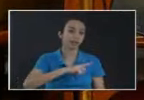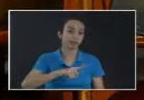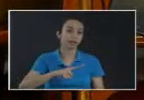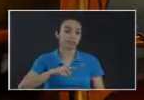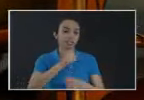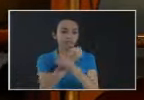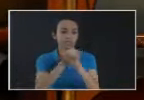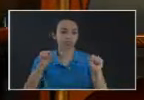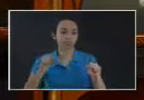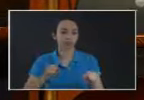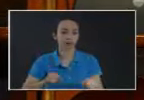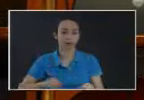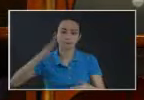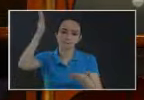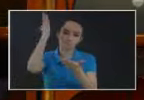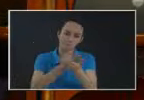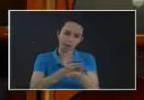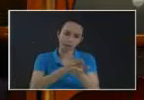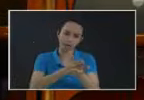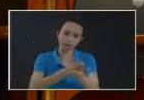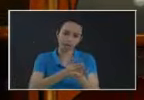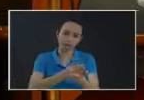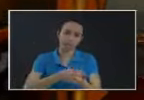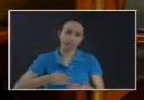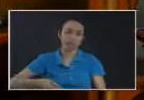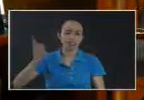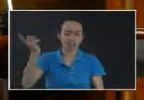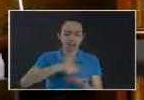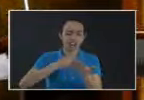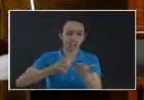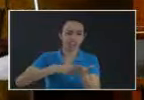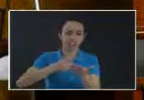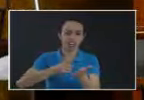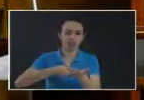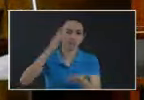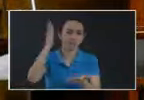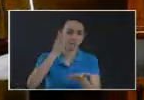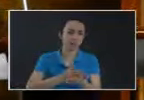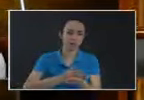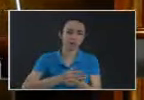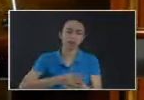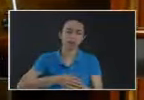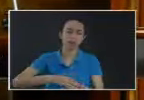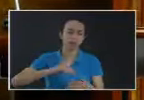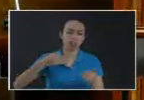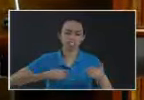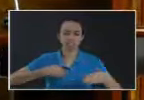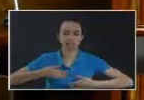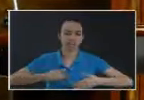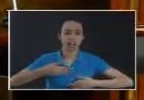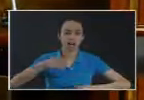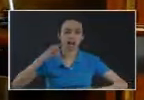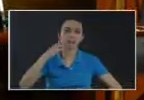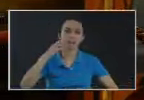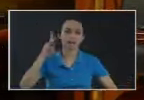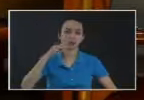Ya deja de zapatear, ya deja de esos berrinches, ya deja a papá y a mamá quieto. Tú